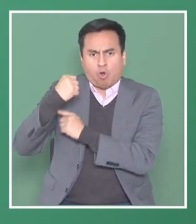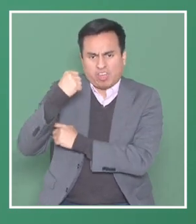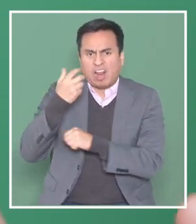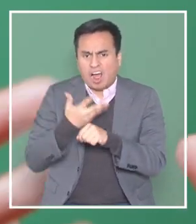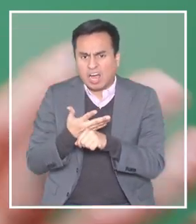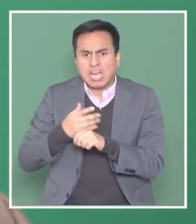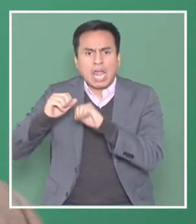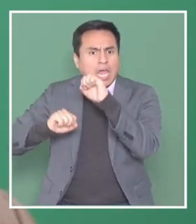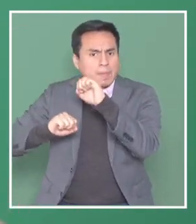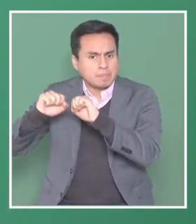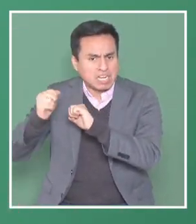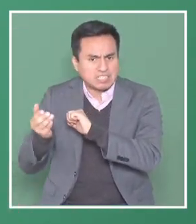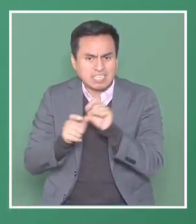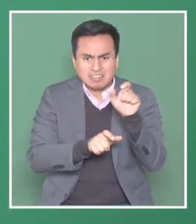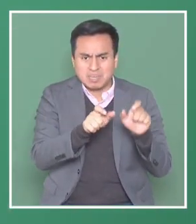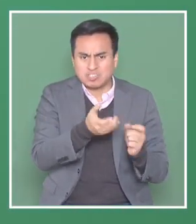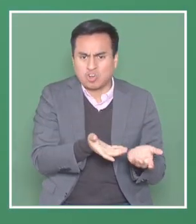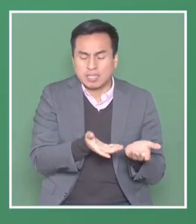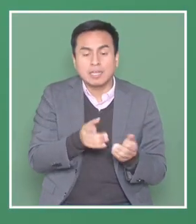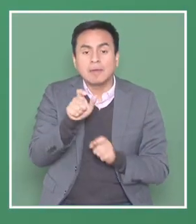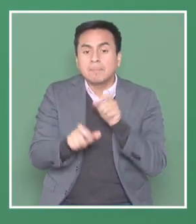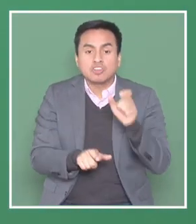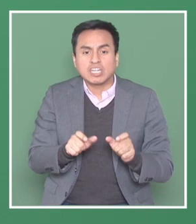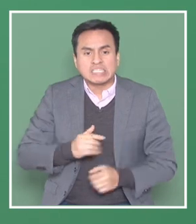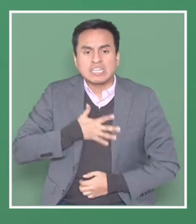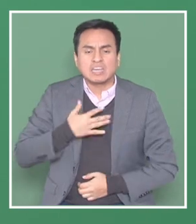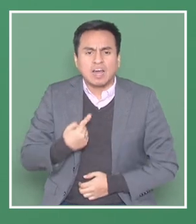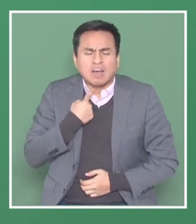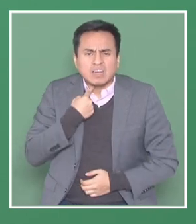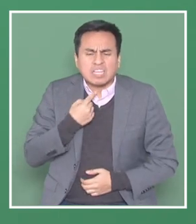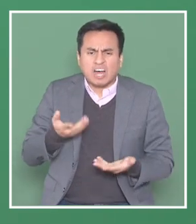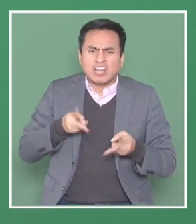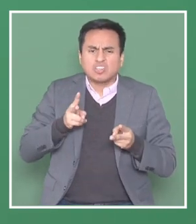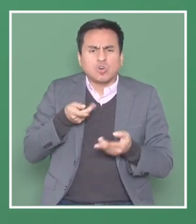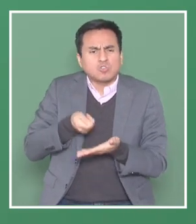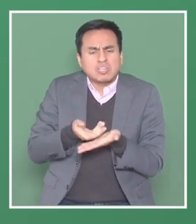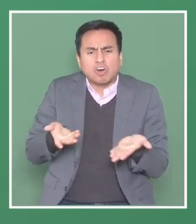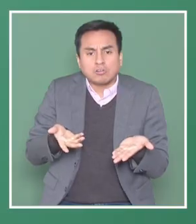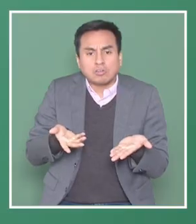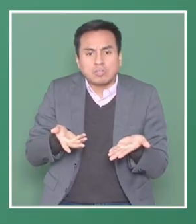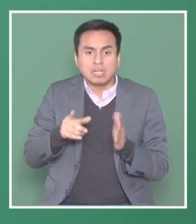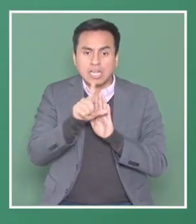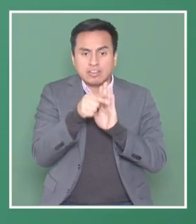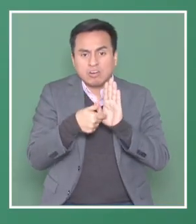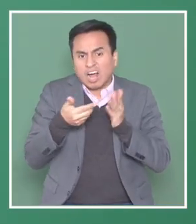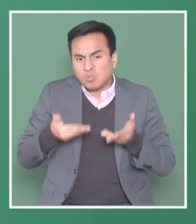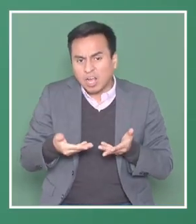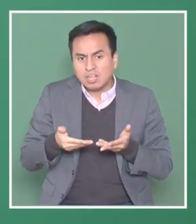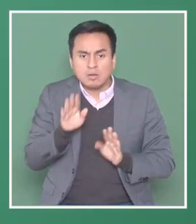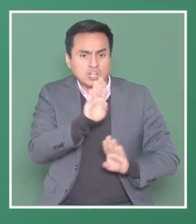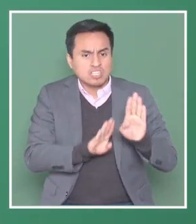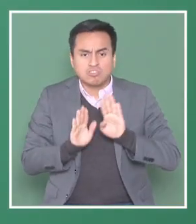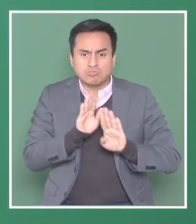que existe entre la empresa y las personas. Las personas, cuando se sienten afectadas en sus derechos del consumidor, en la legislación actual